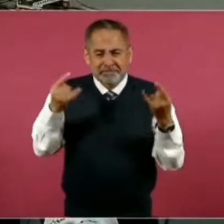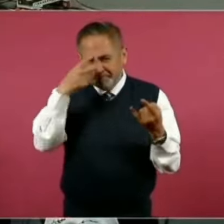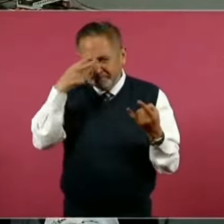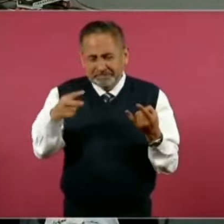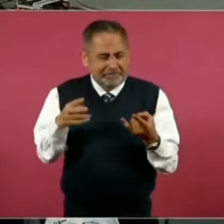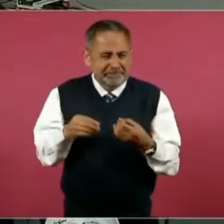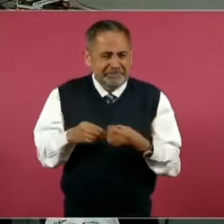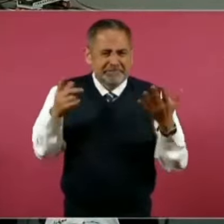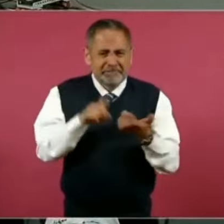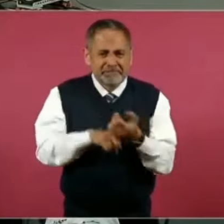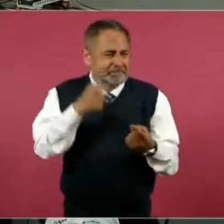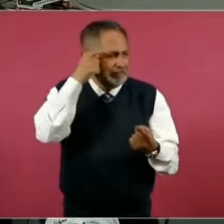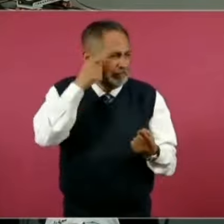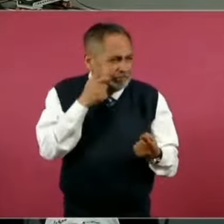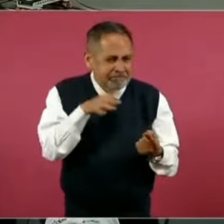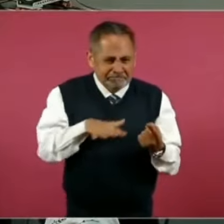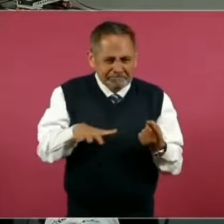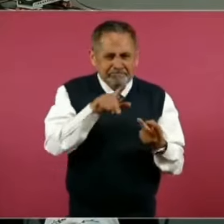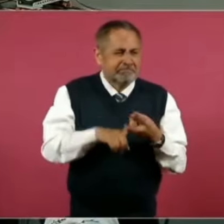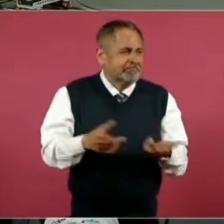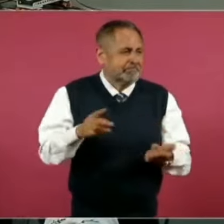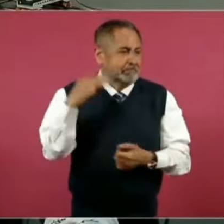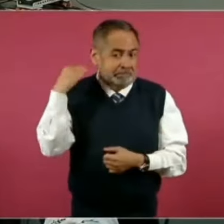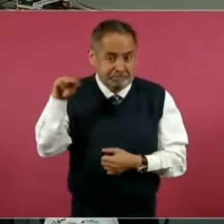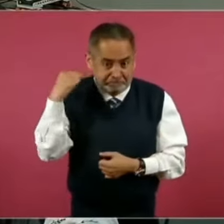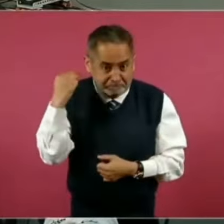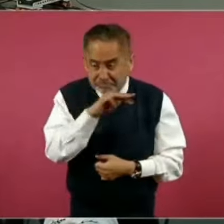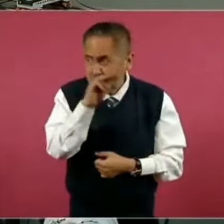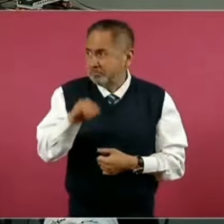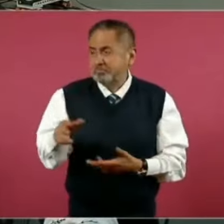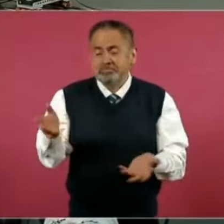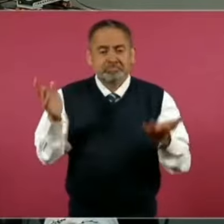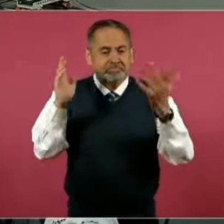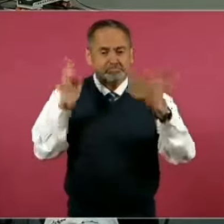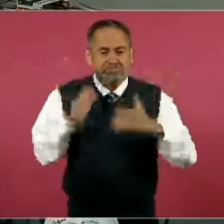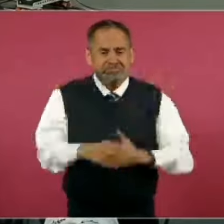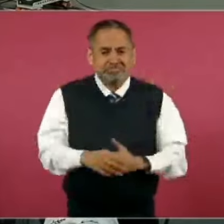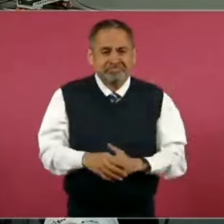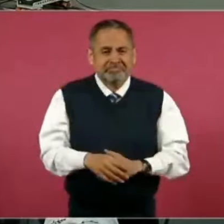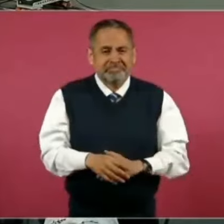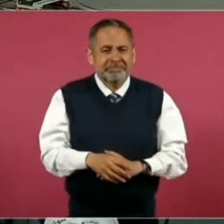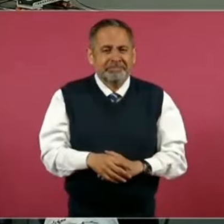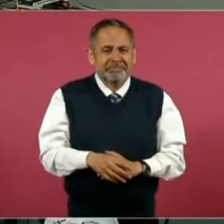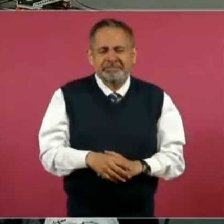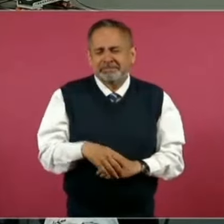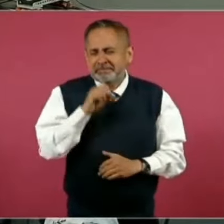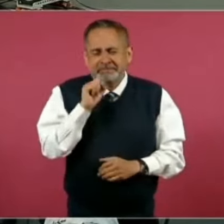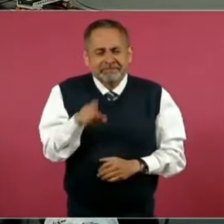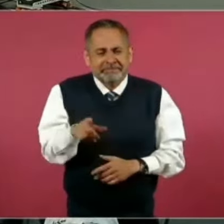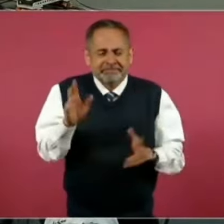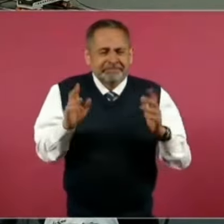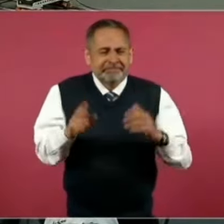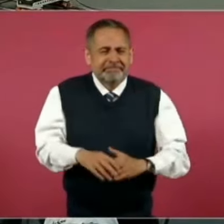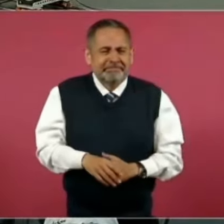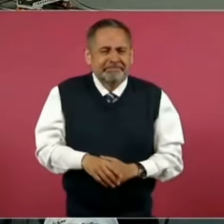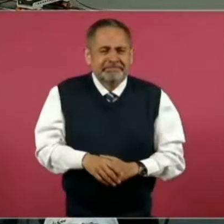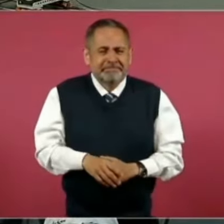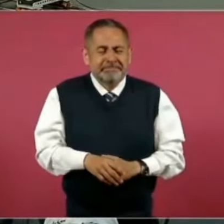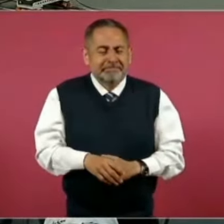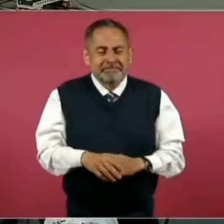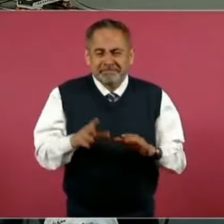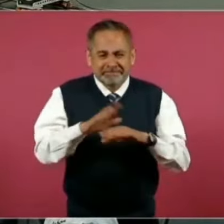México sin Guerrero, sin Michoacán, y también sin